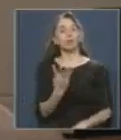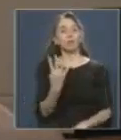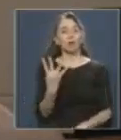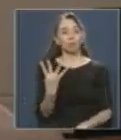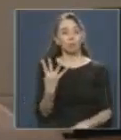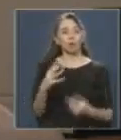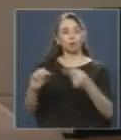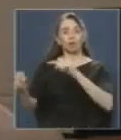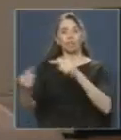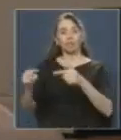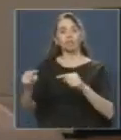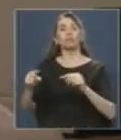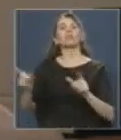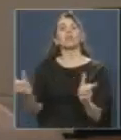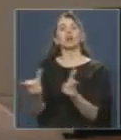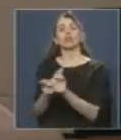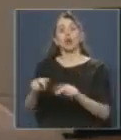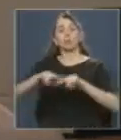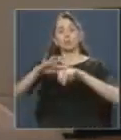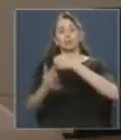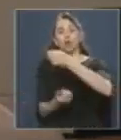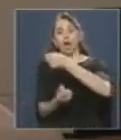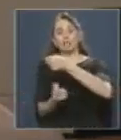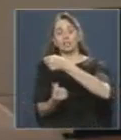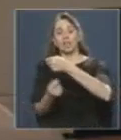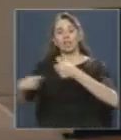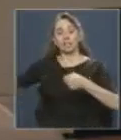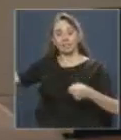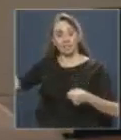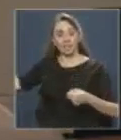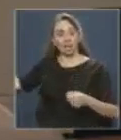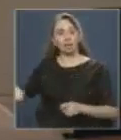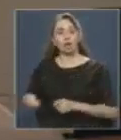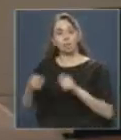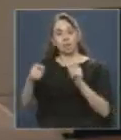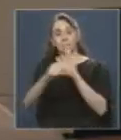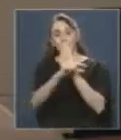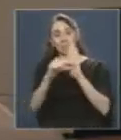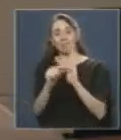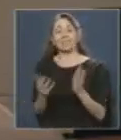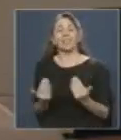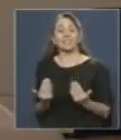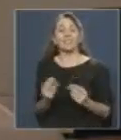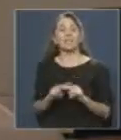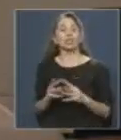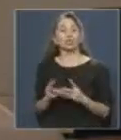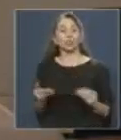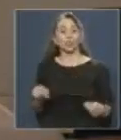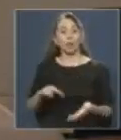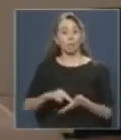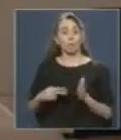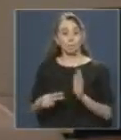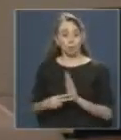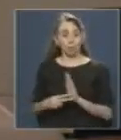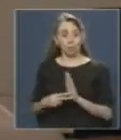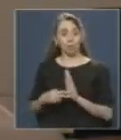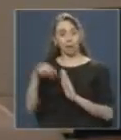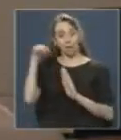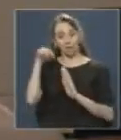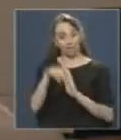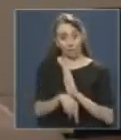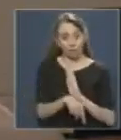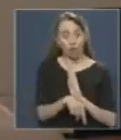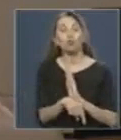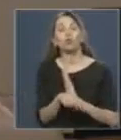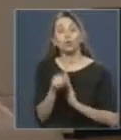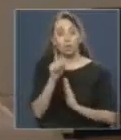en la Comisión de Hacienda del Senado. La indicación necesaria para solucionar este problema, en lo que a su fondo se refiere, cuenta